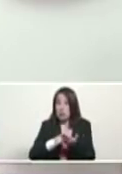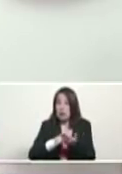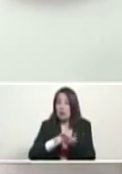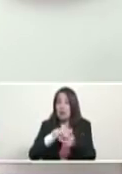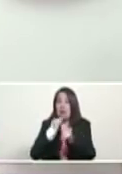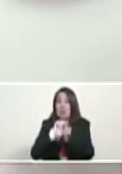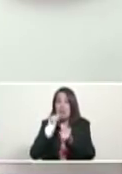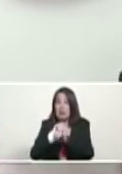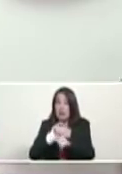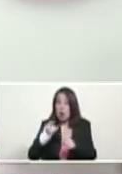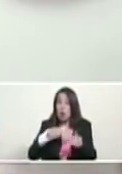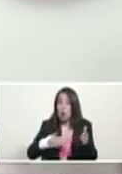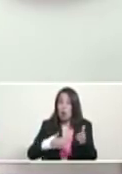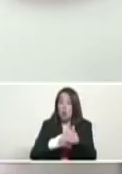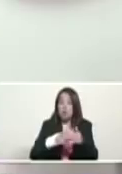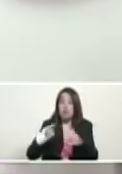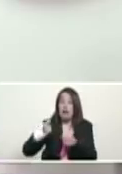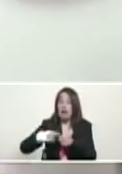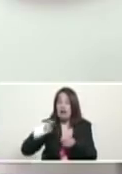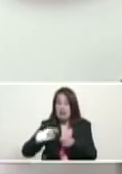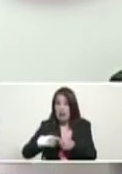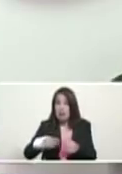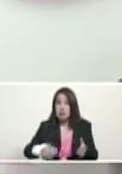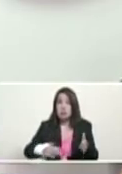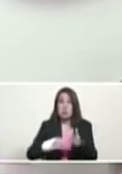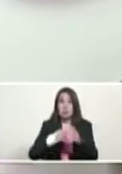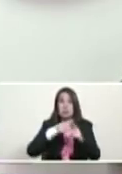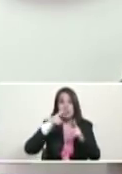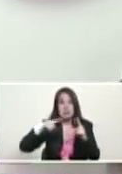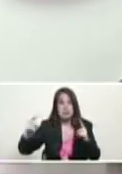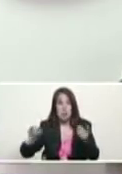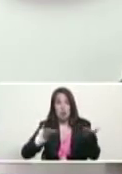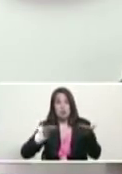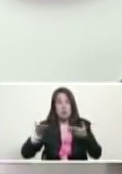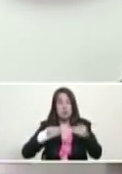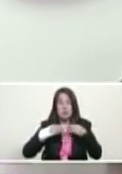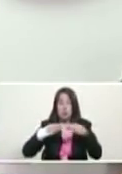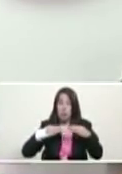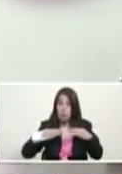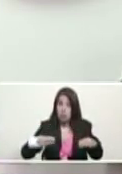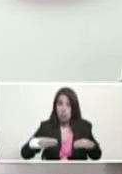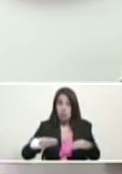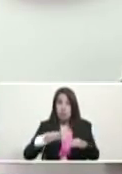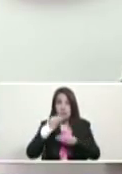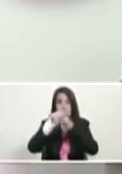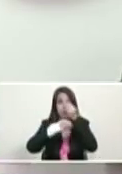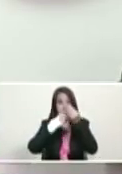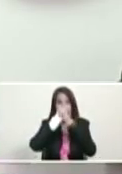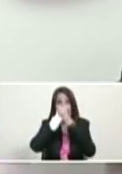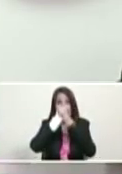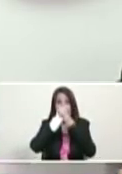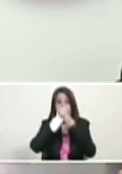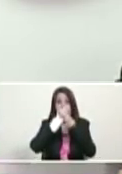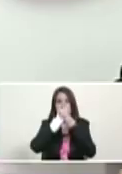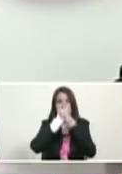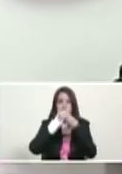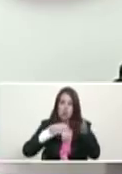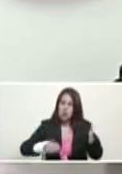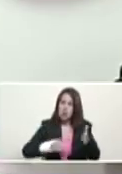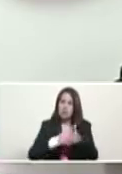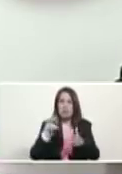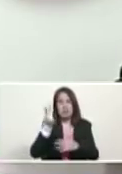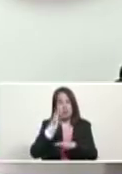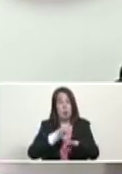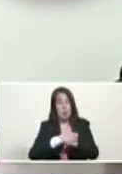contra el gas, contra la electricidad y los servicios públicos. Es lo que han hecho contra Venezuela. Porque Donald